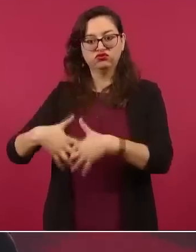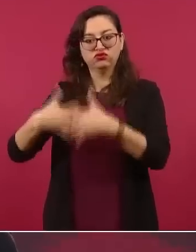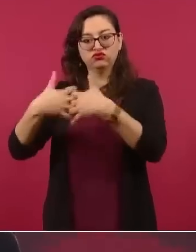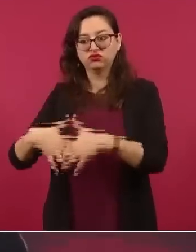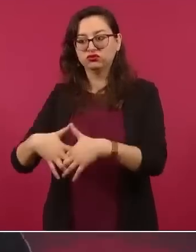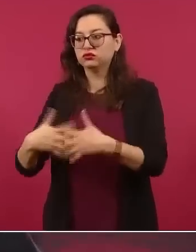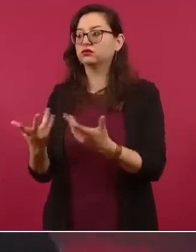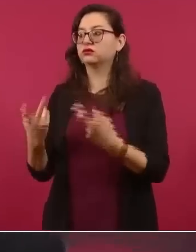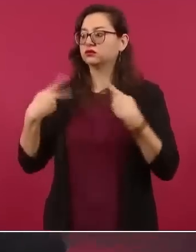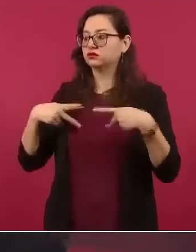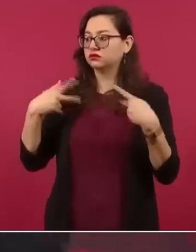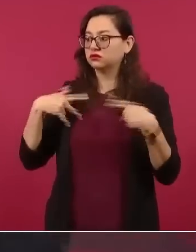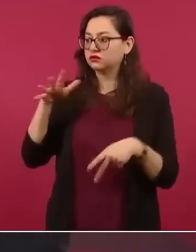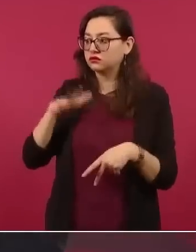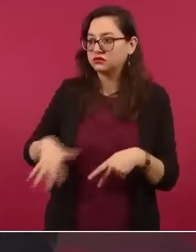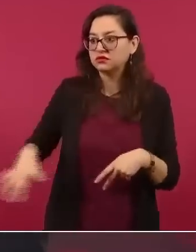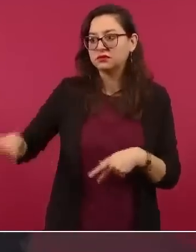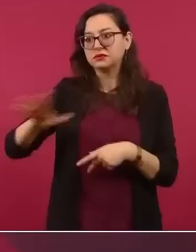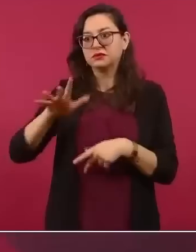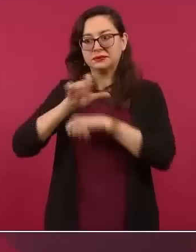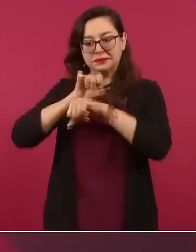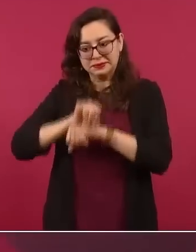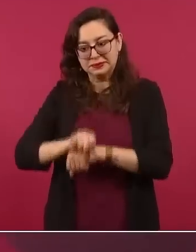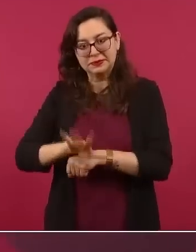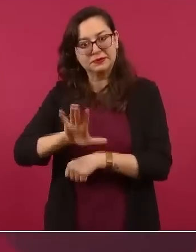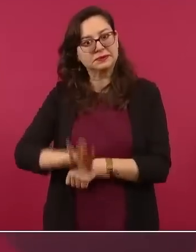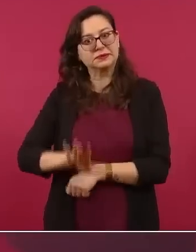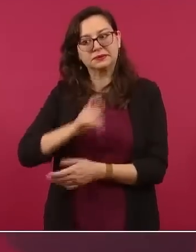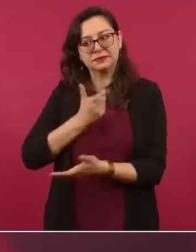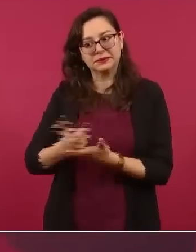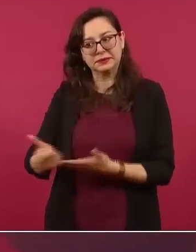hay muchísima pobreza.